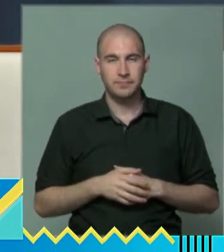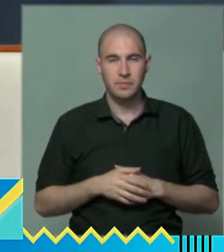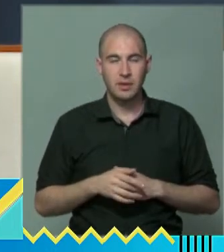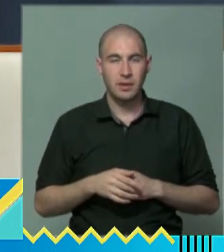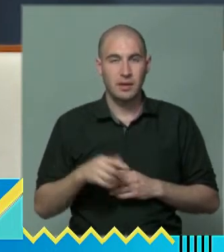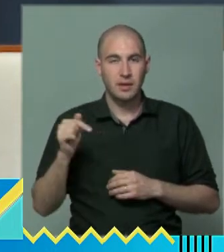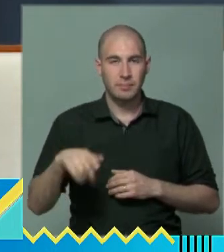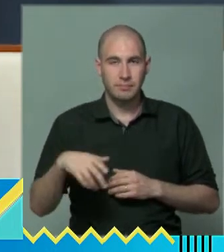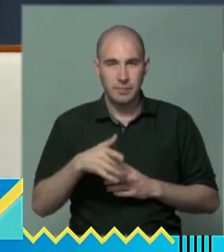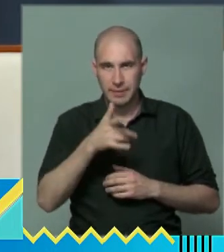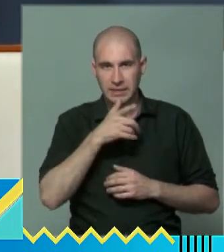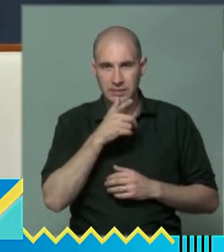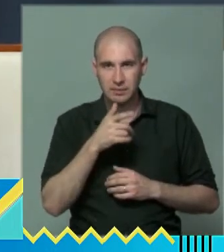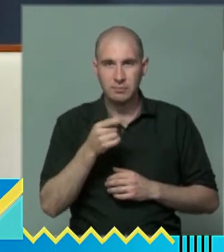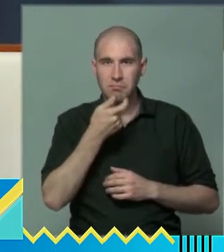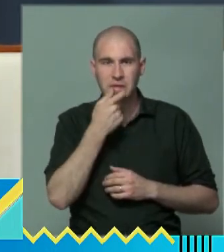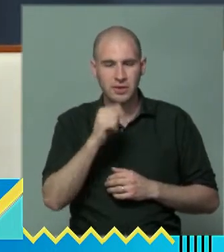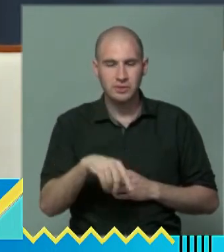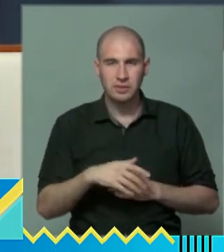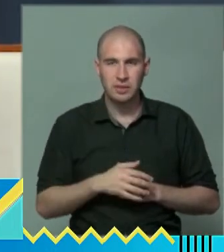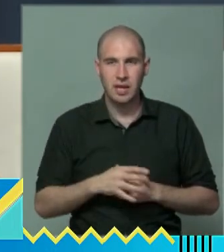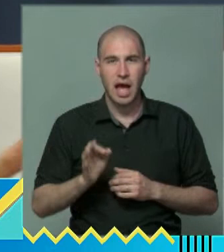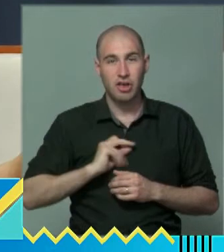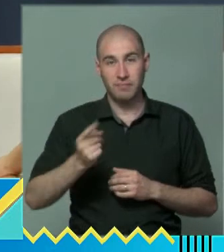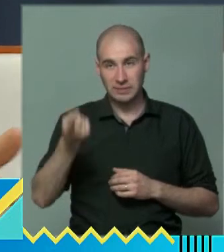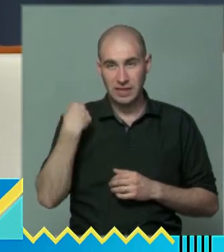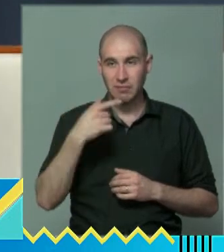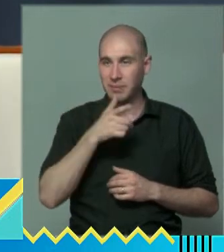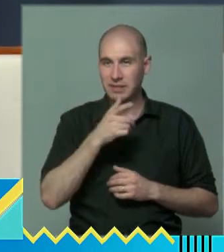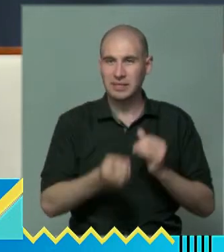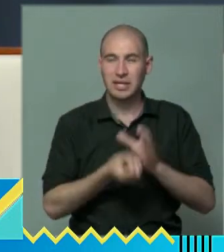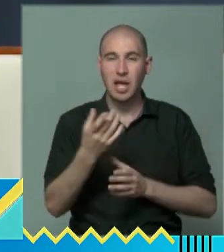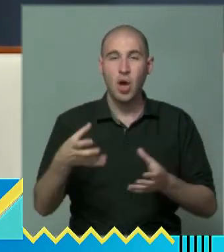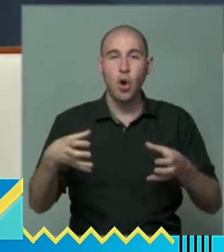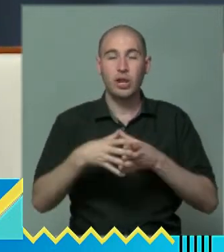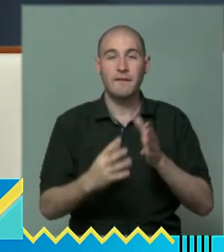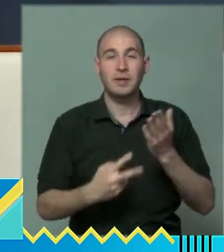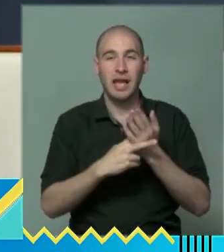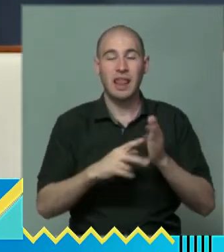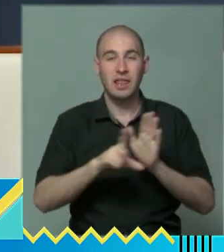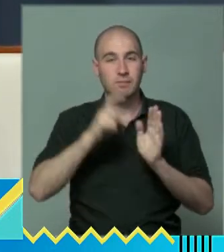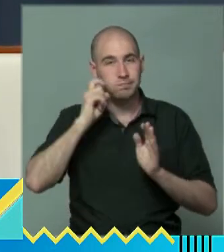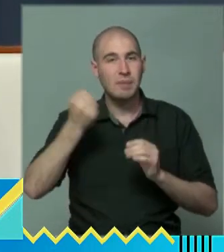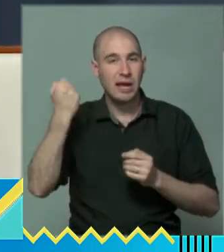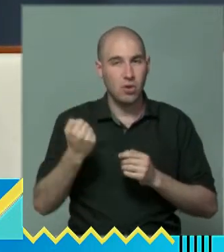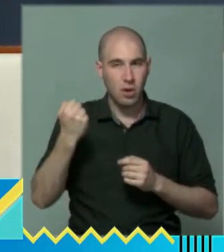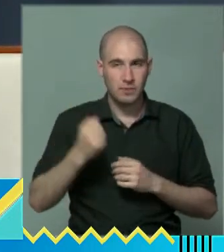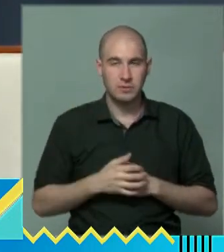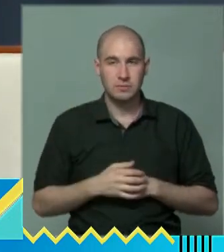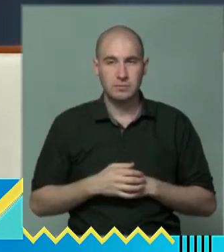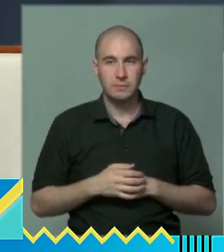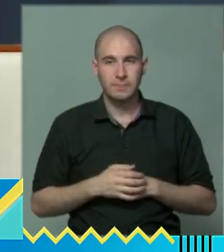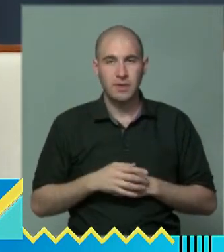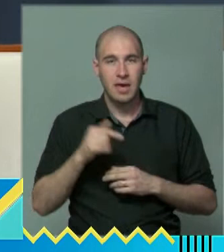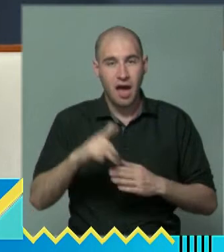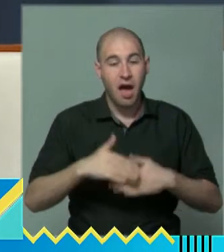que en Mendoza desde el año pasado creo que se creó la Unidad Fiscal de Delitos Económicos, donde ya creo que es